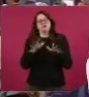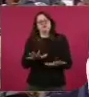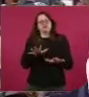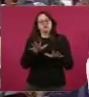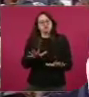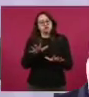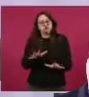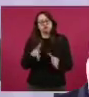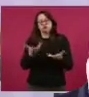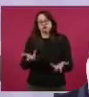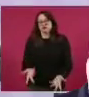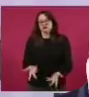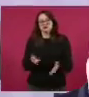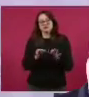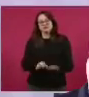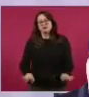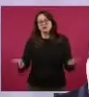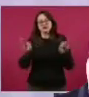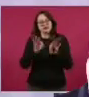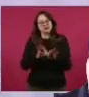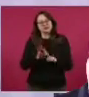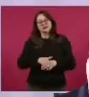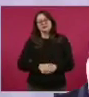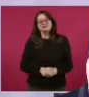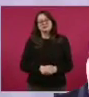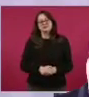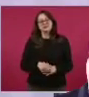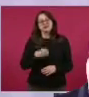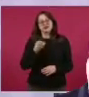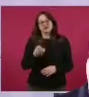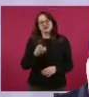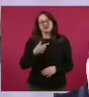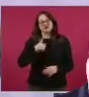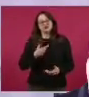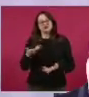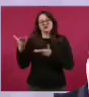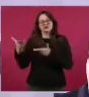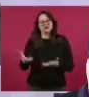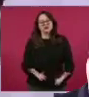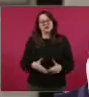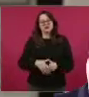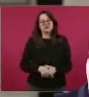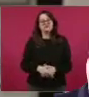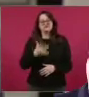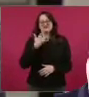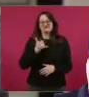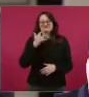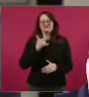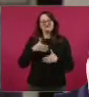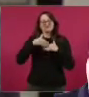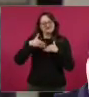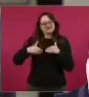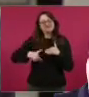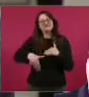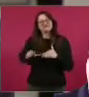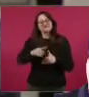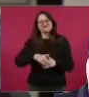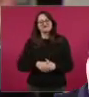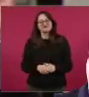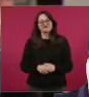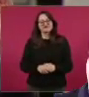uno de nuestros objetivos y eso es lo que me tiene aquí. Tengo una infección en la garganta, pero